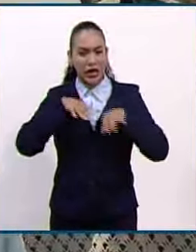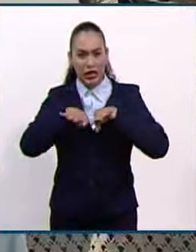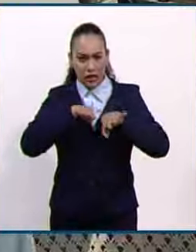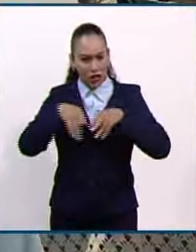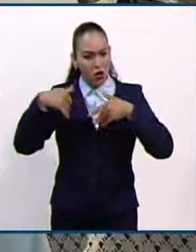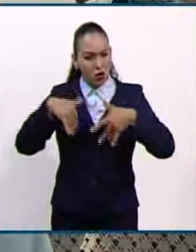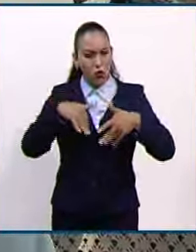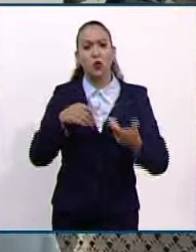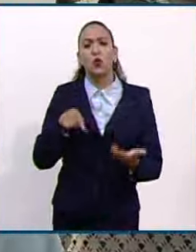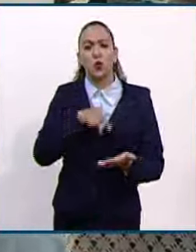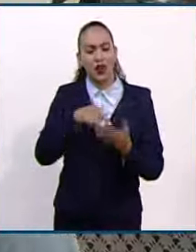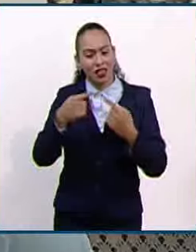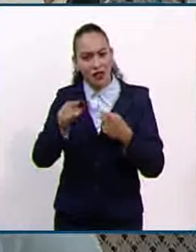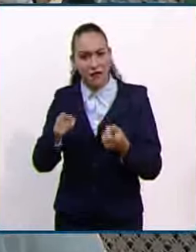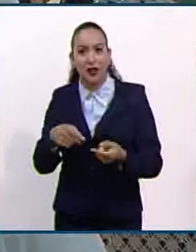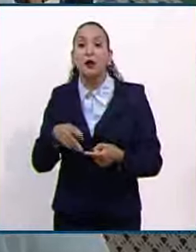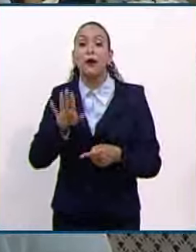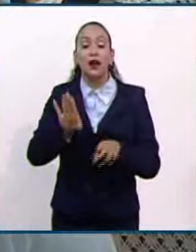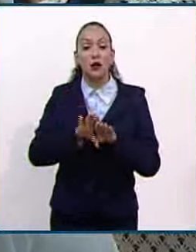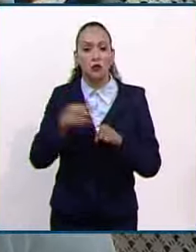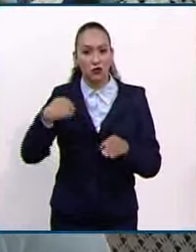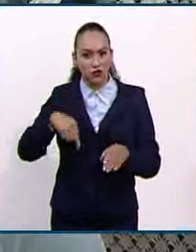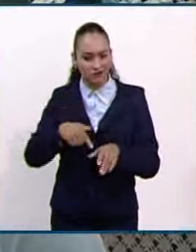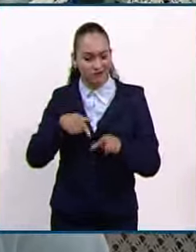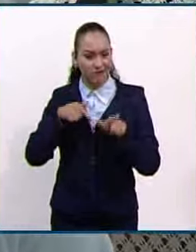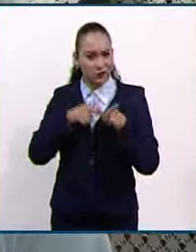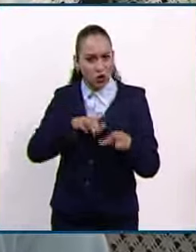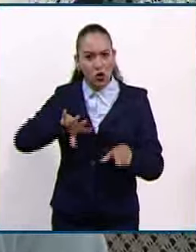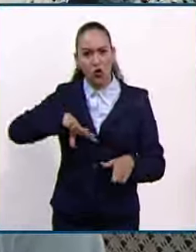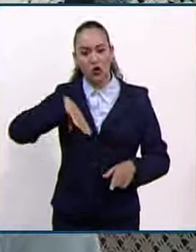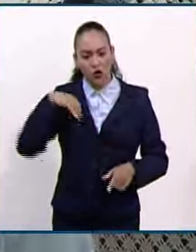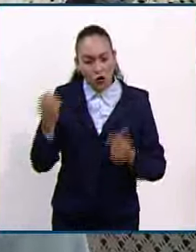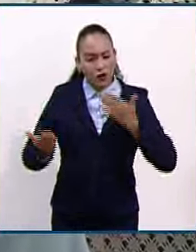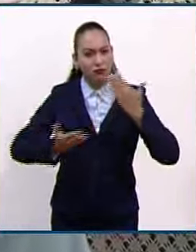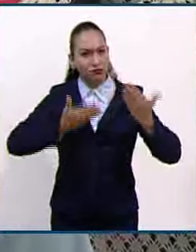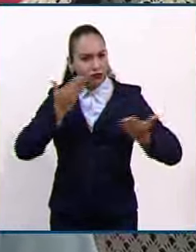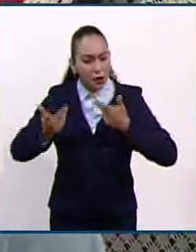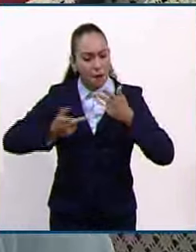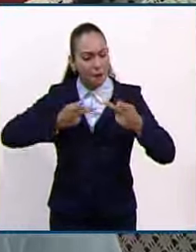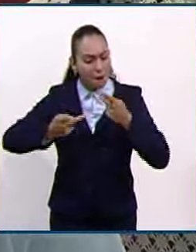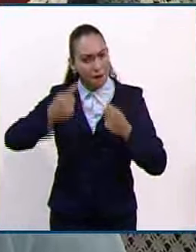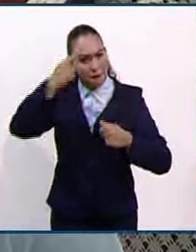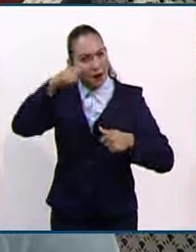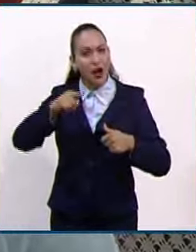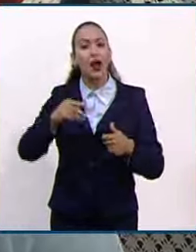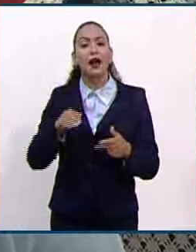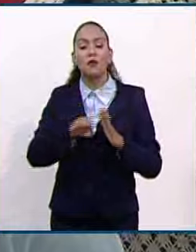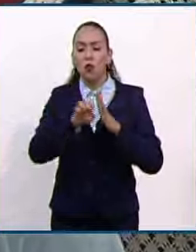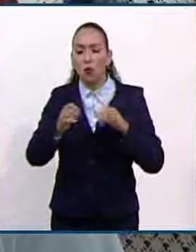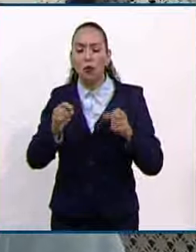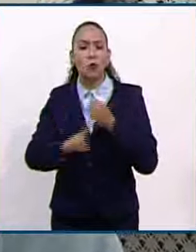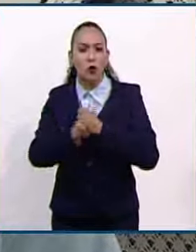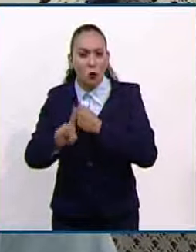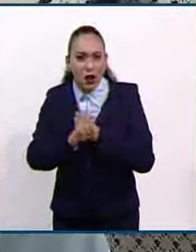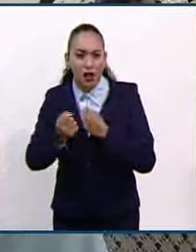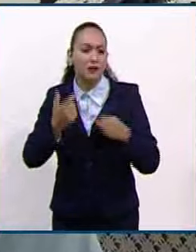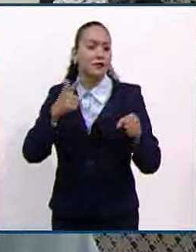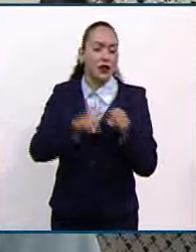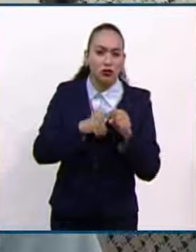las puertas y no, es que nuestro trabajo es el estudio, el constante estudio para definir los alcances, como usted